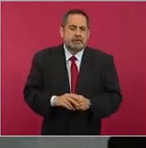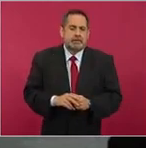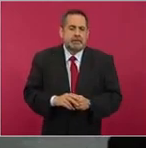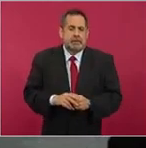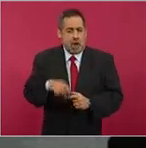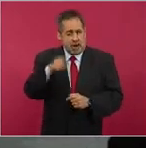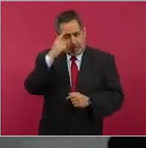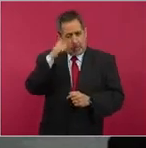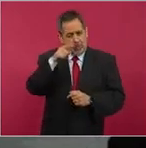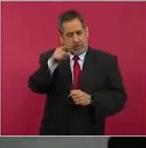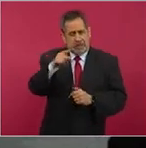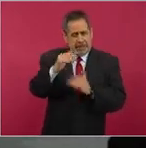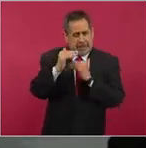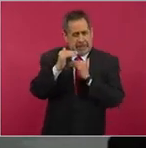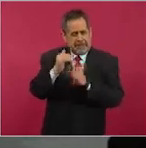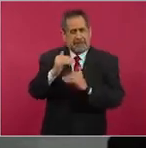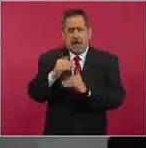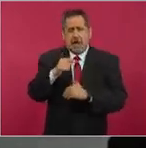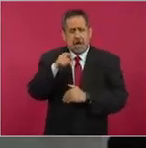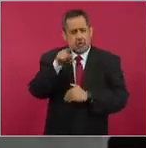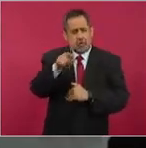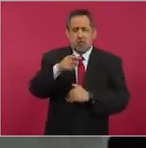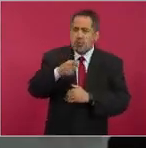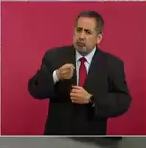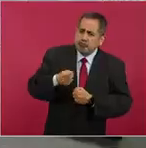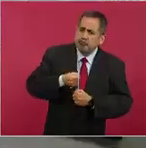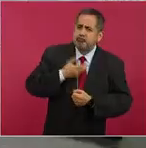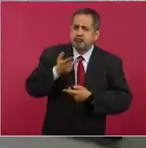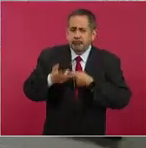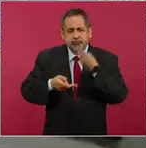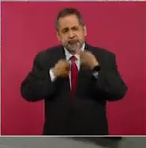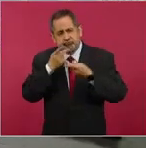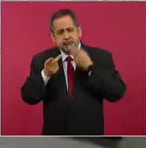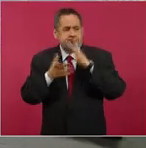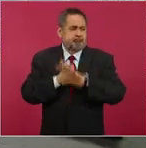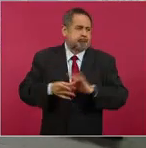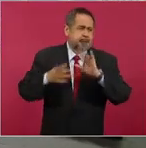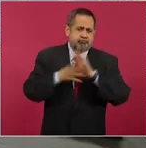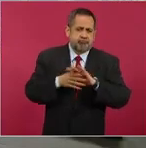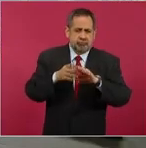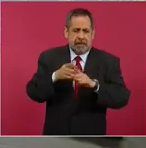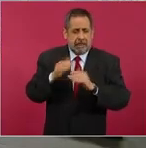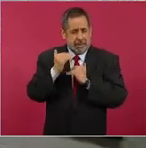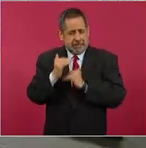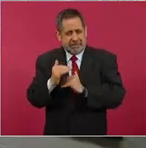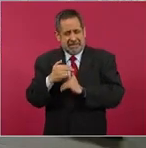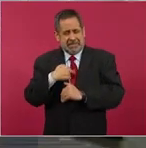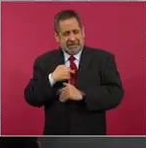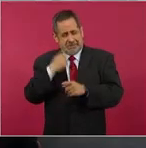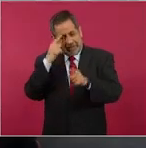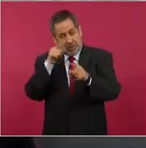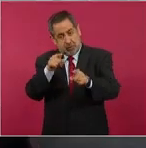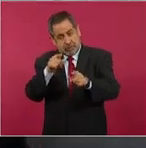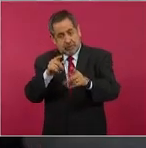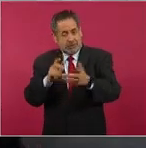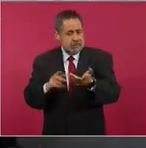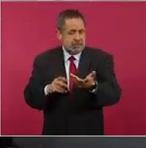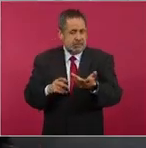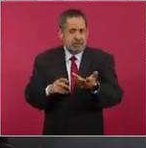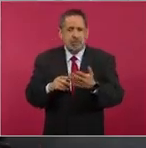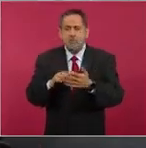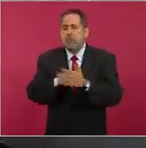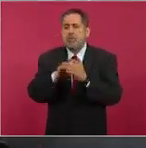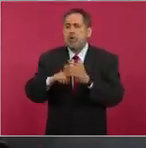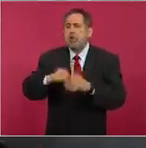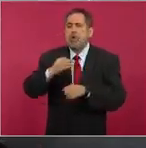le limita mucho, limitaría mucho la libertad de expresión. Sobre todo